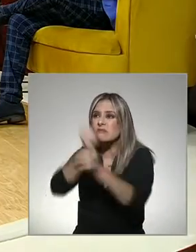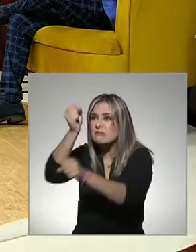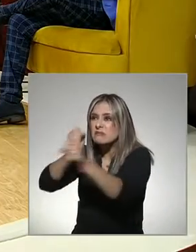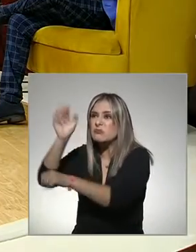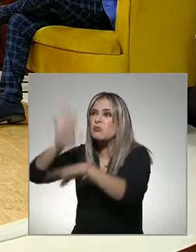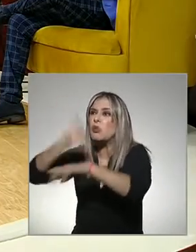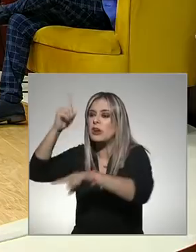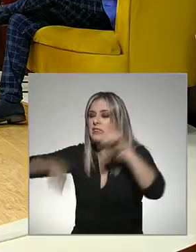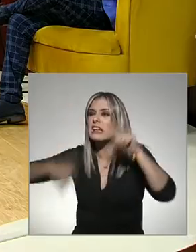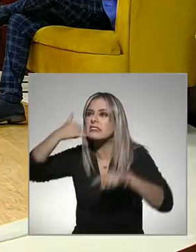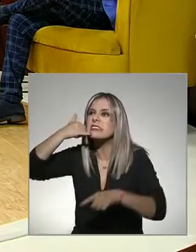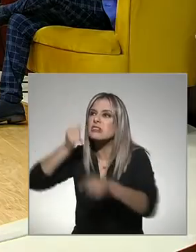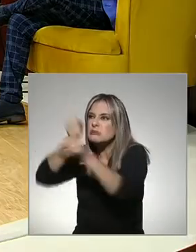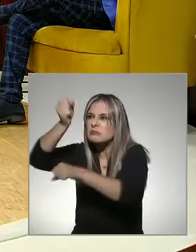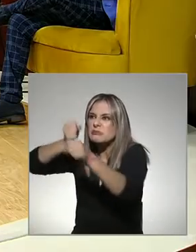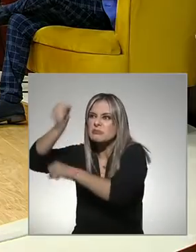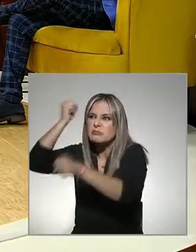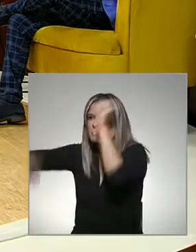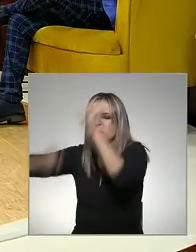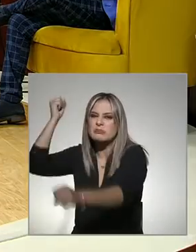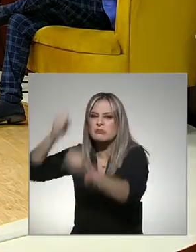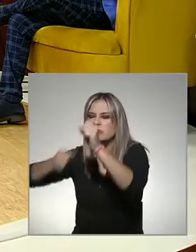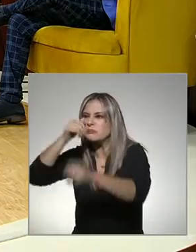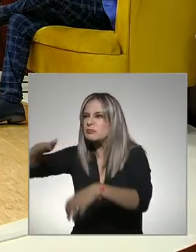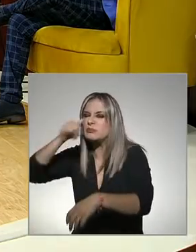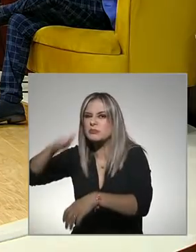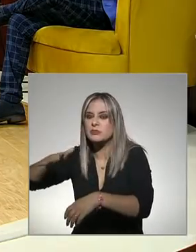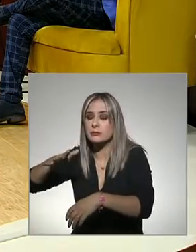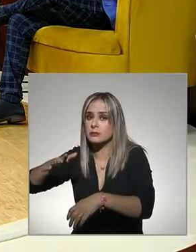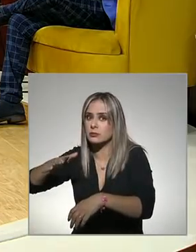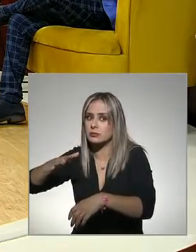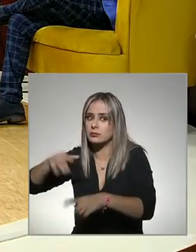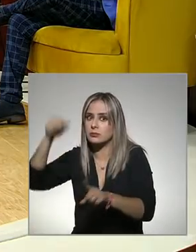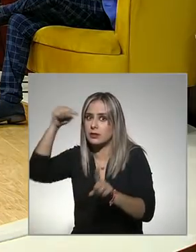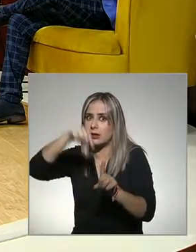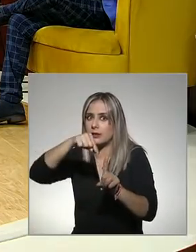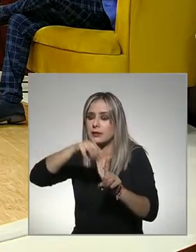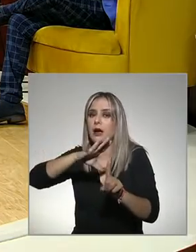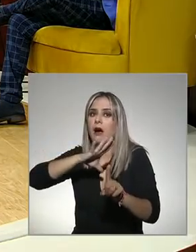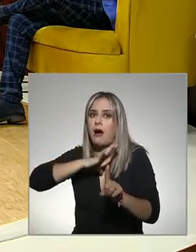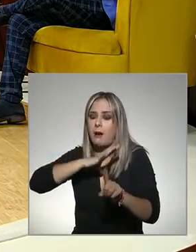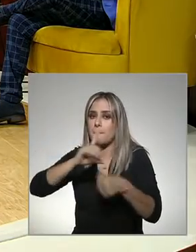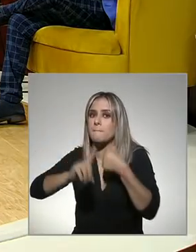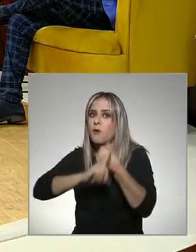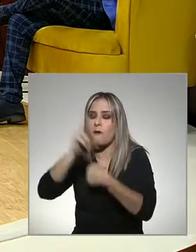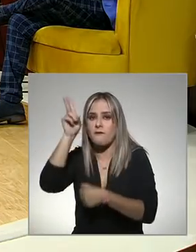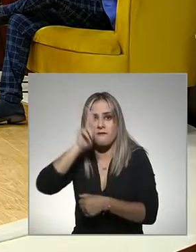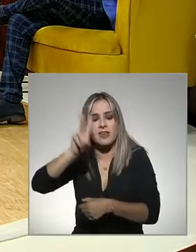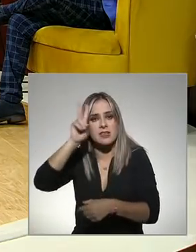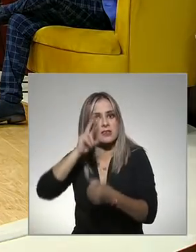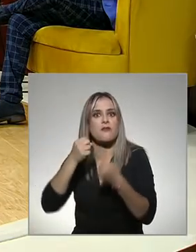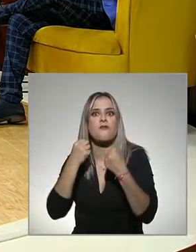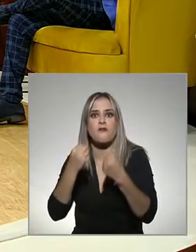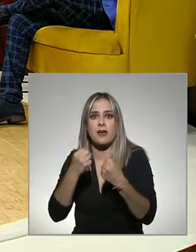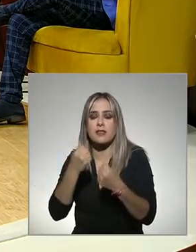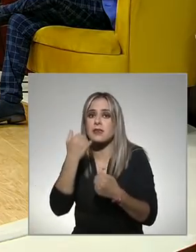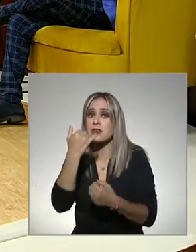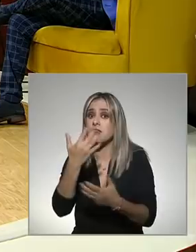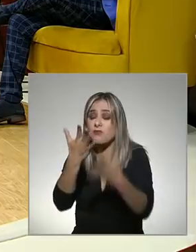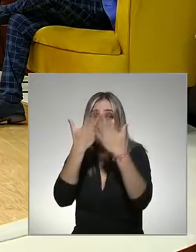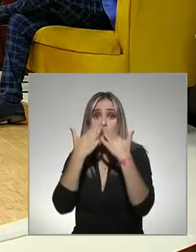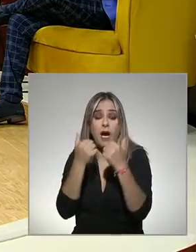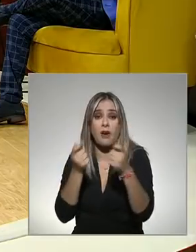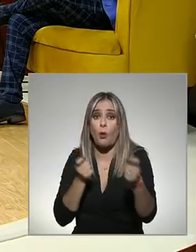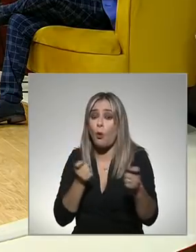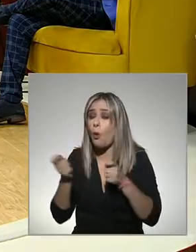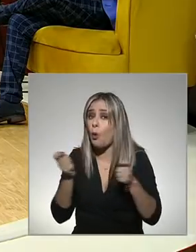padres porque le quitan el dispositivo, no solo tiene un problema con los dispositivos, tiene un problema de contención y hay un problema